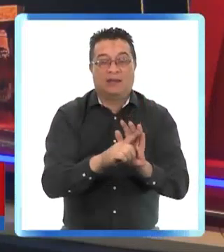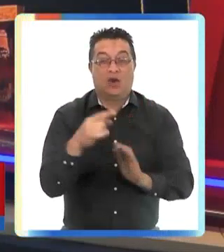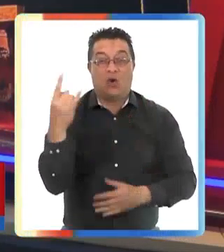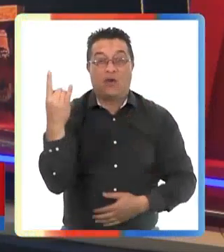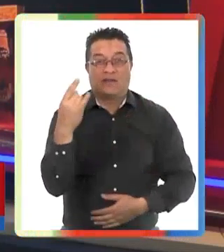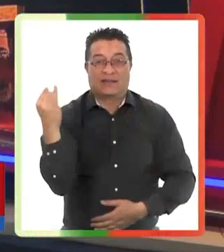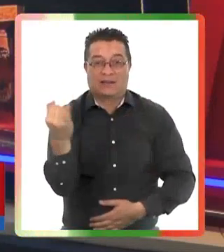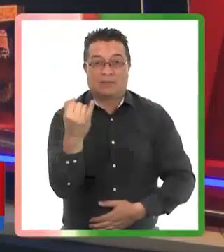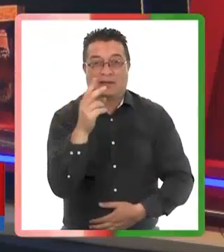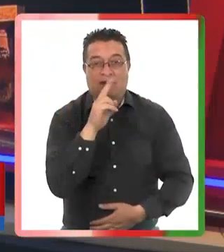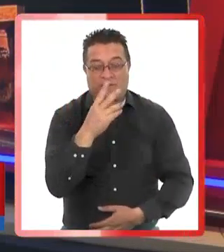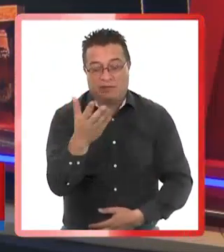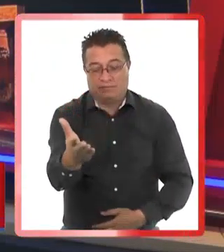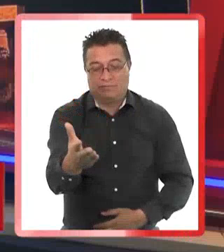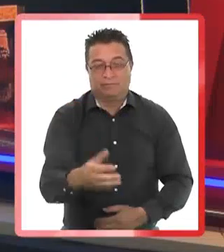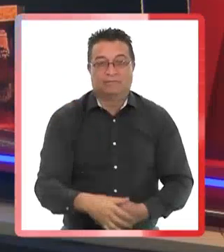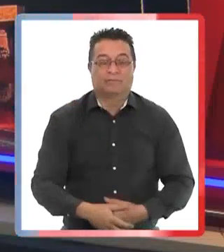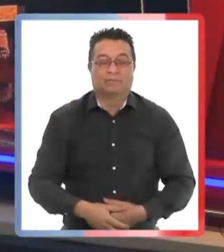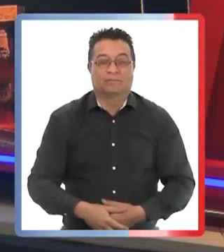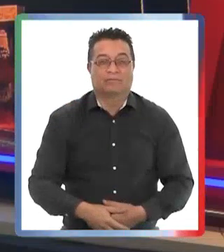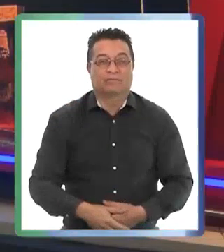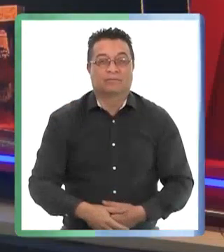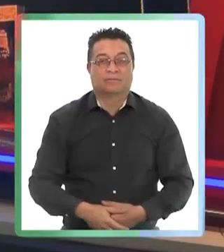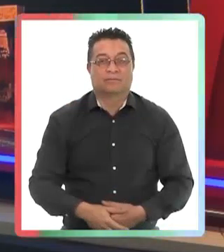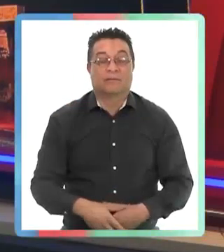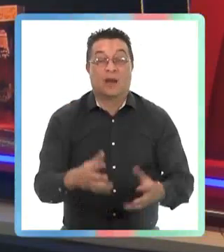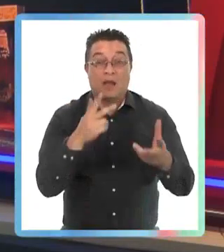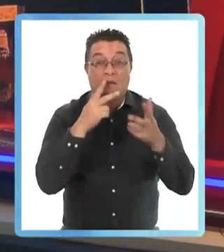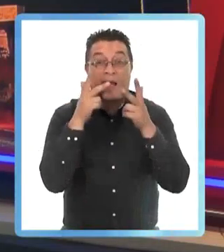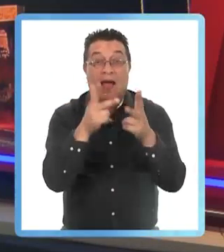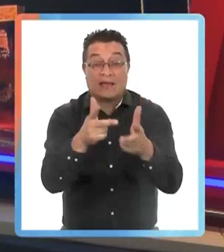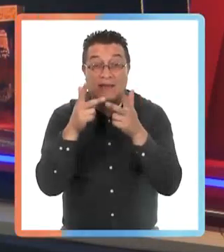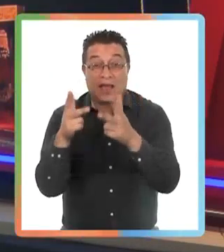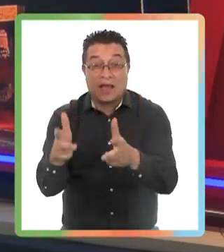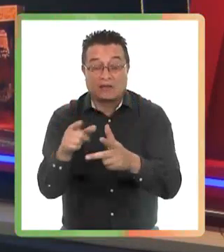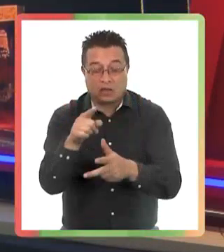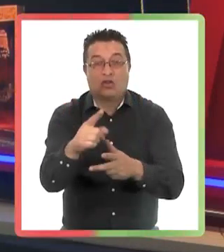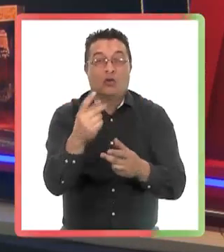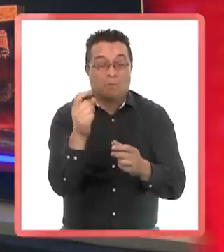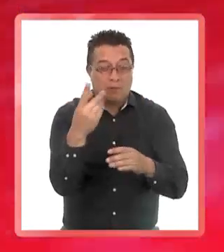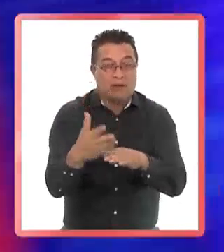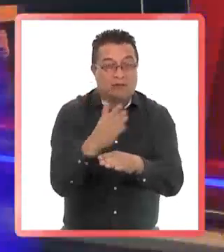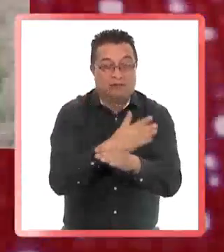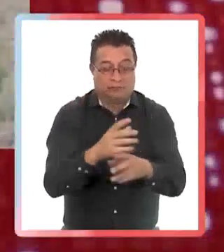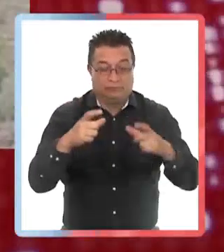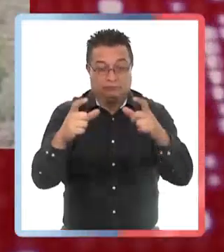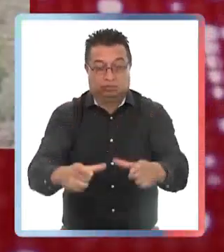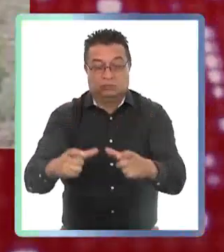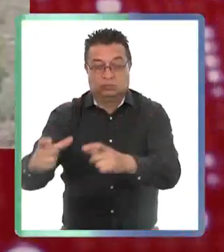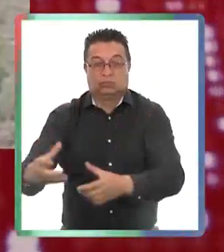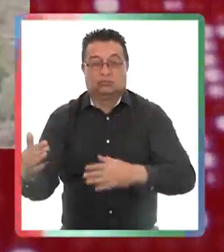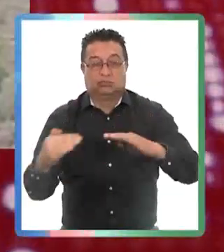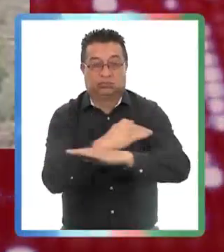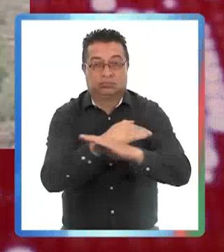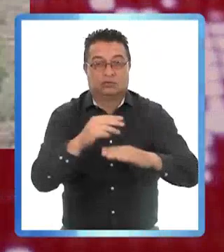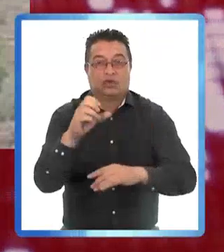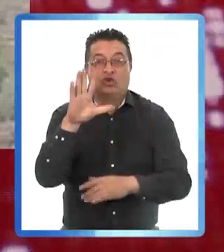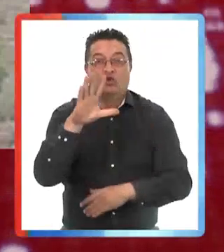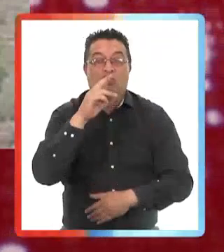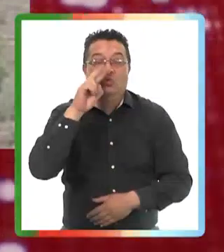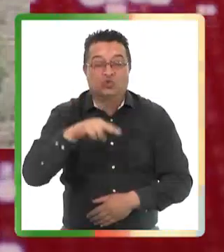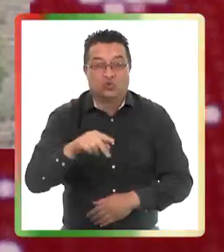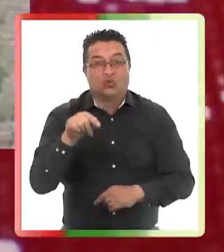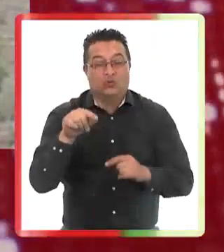barricadas y dejaron lienzos contra esta nueva ley. Universidad Autónoma Televisión con el informe. Los atentados